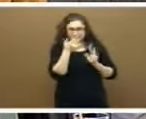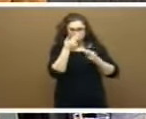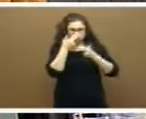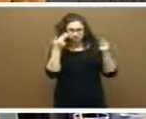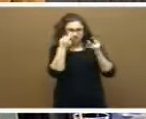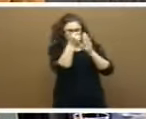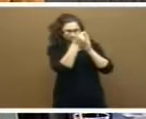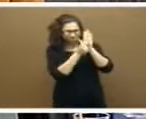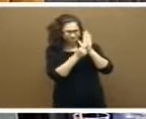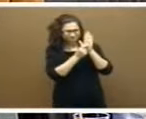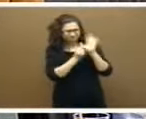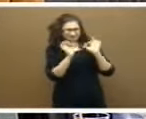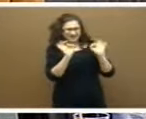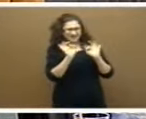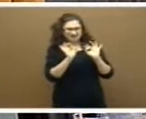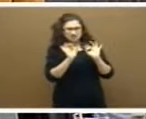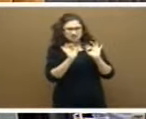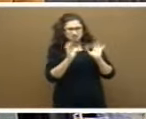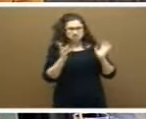público,